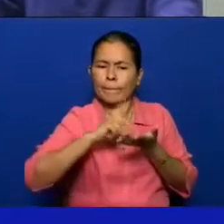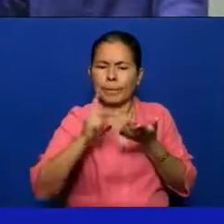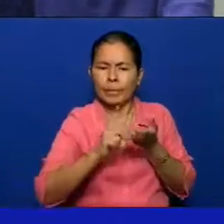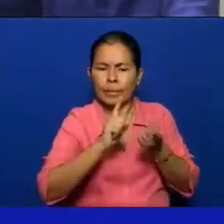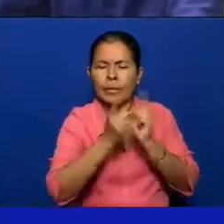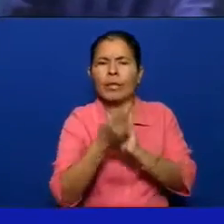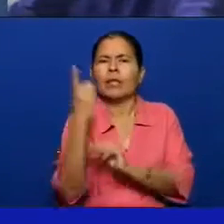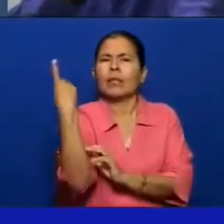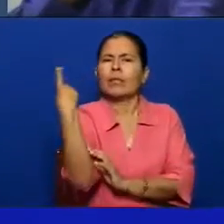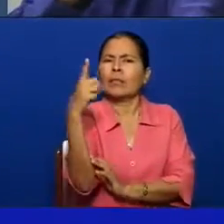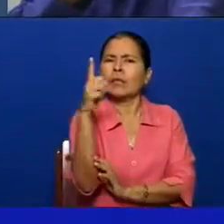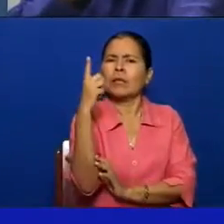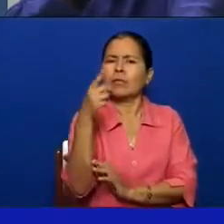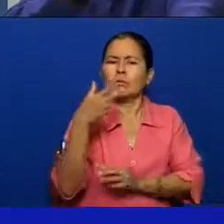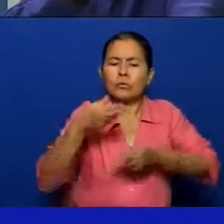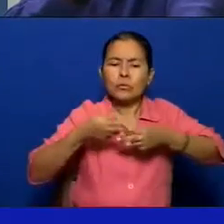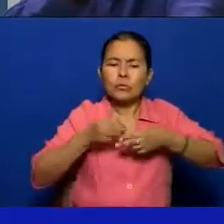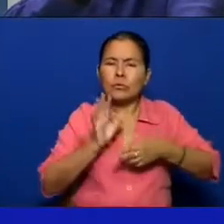nombre, tenemos el programa